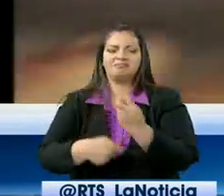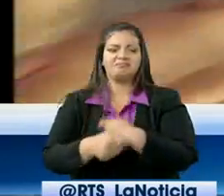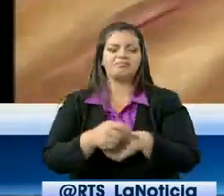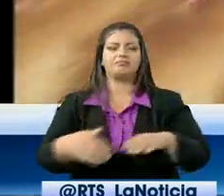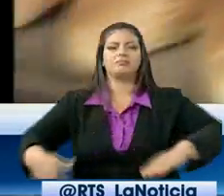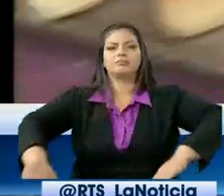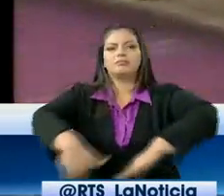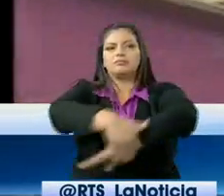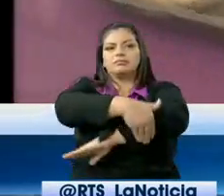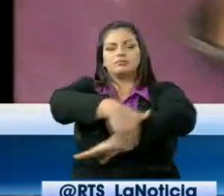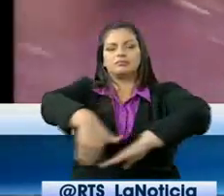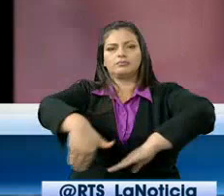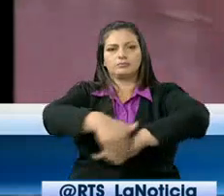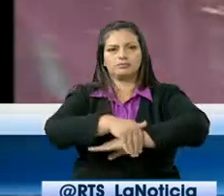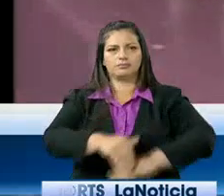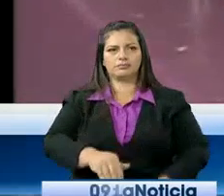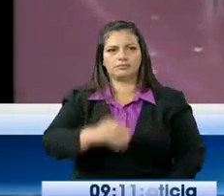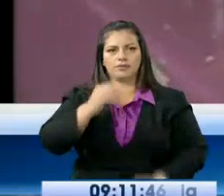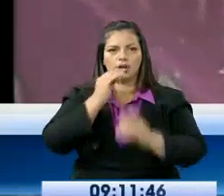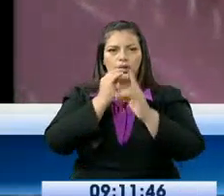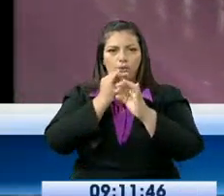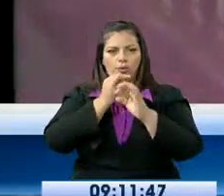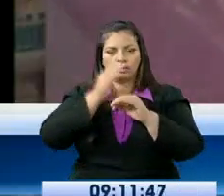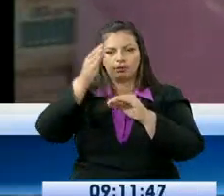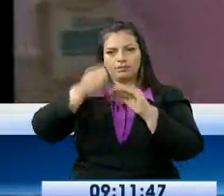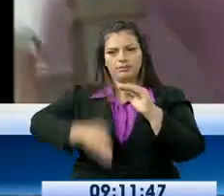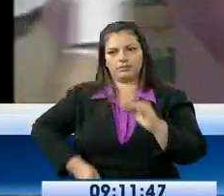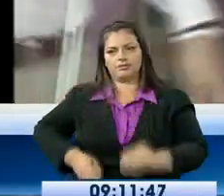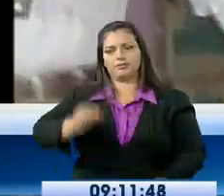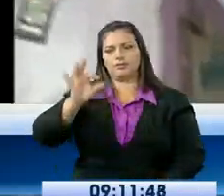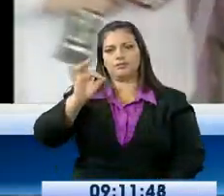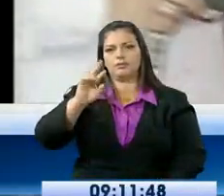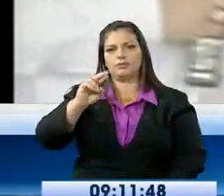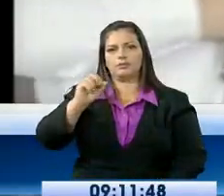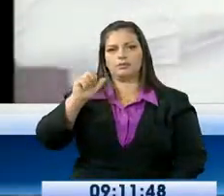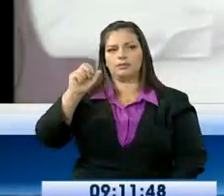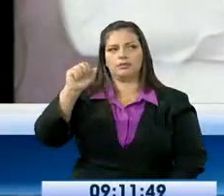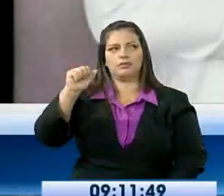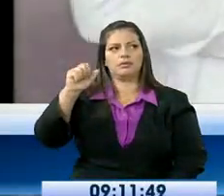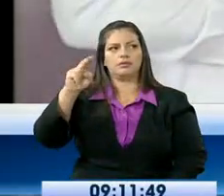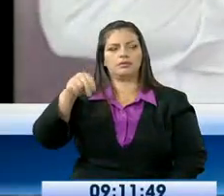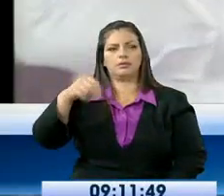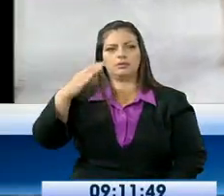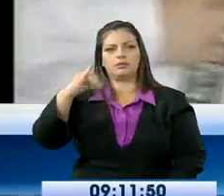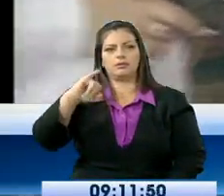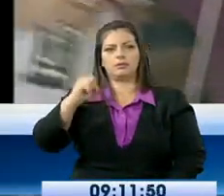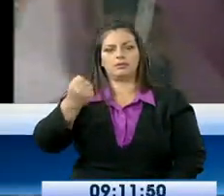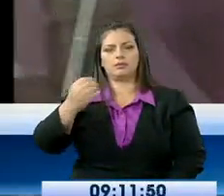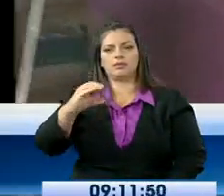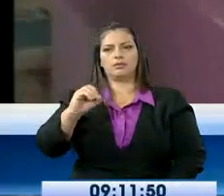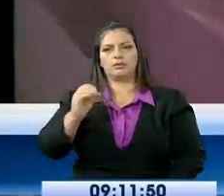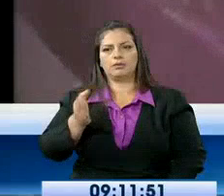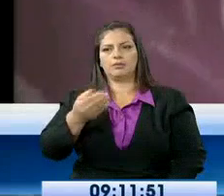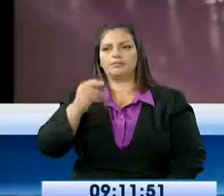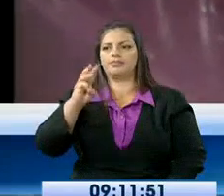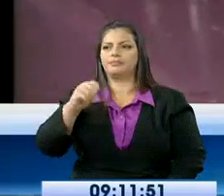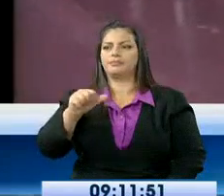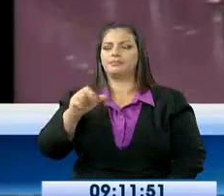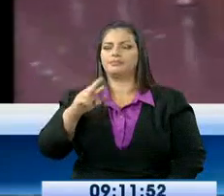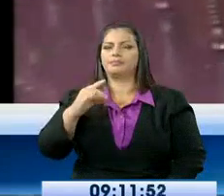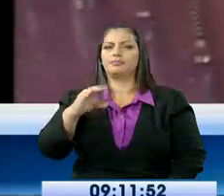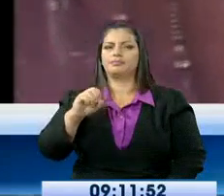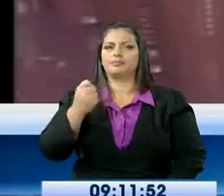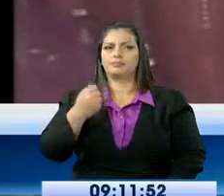y Francisco de Marcos. Tengo colores o garicoa, no sé por qué. Oigan, les cuento que también estos